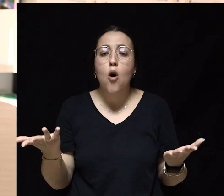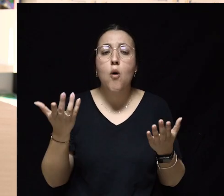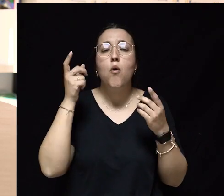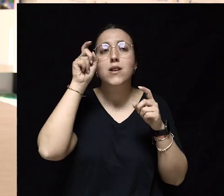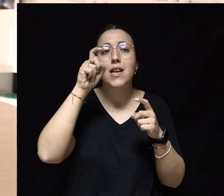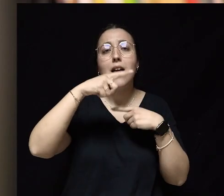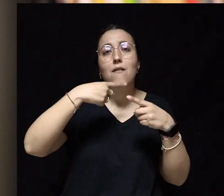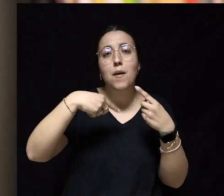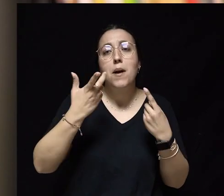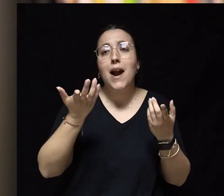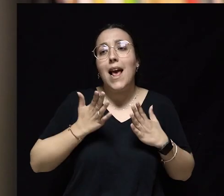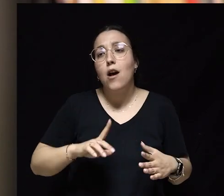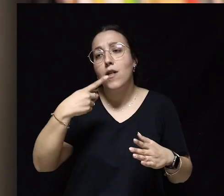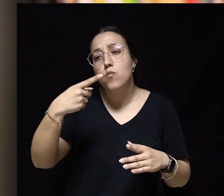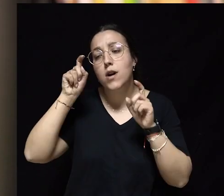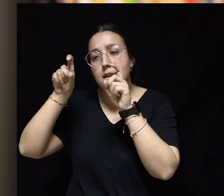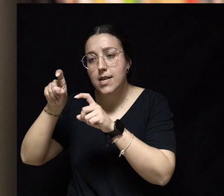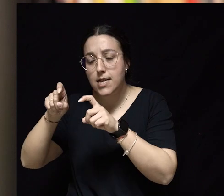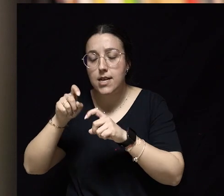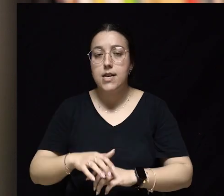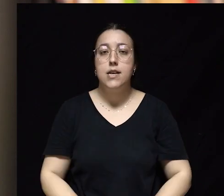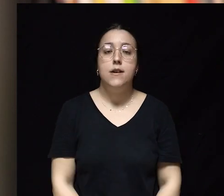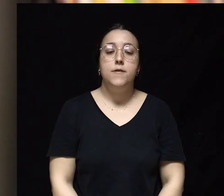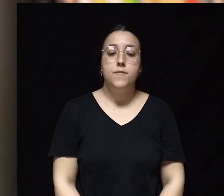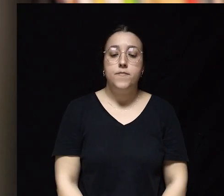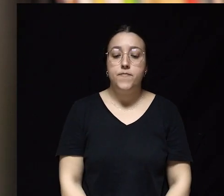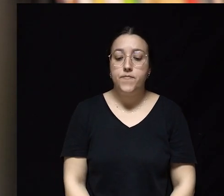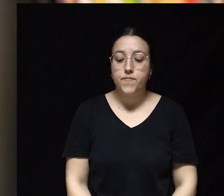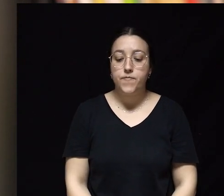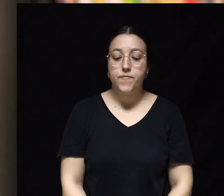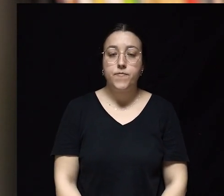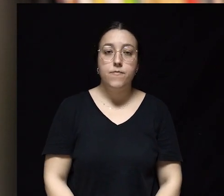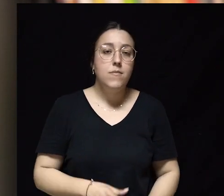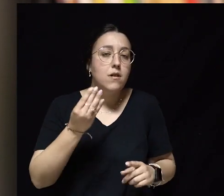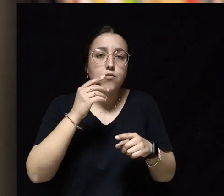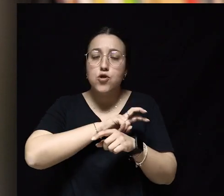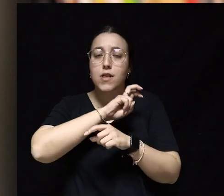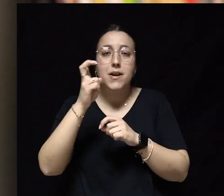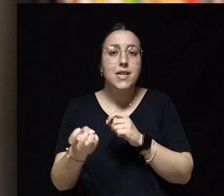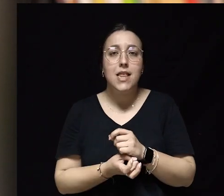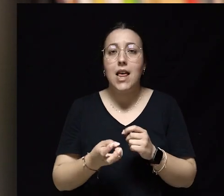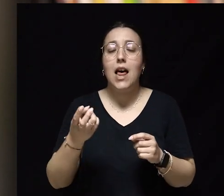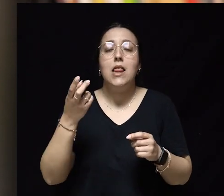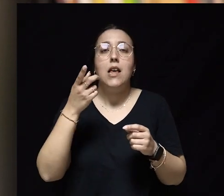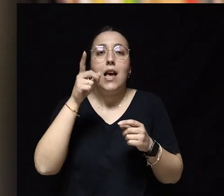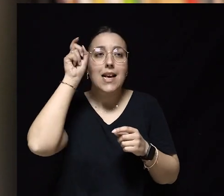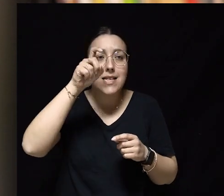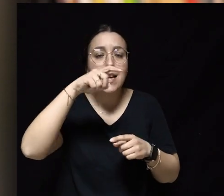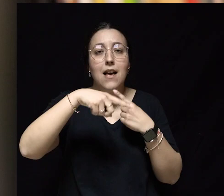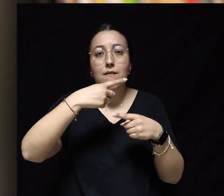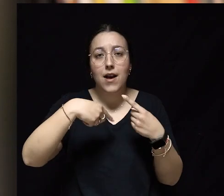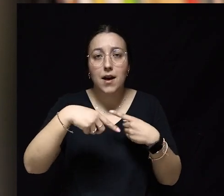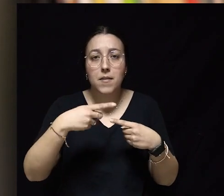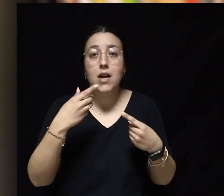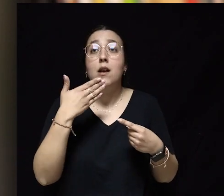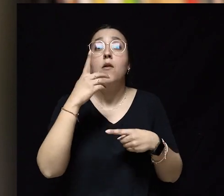los aparatos y de las redes en el rendimiento académico. Esos son los temas que trabajamos con los padres normalmente, aparte de otros que nos